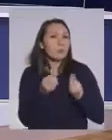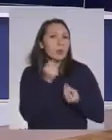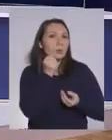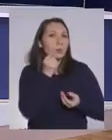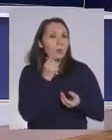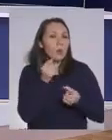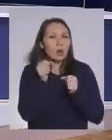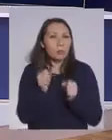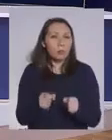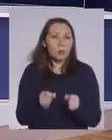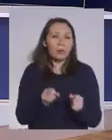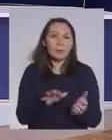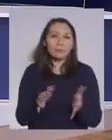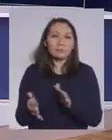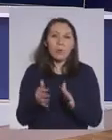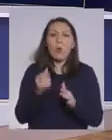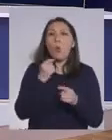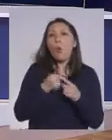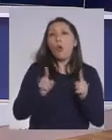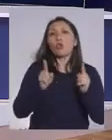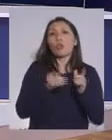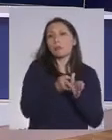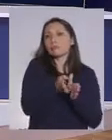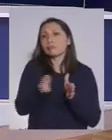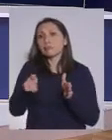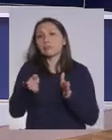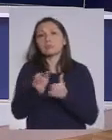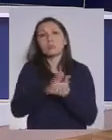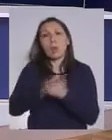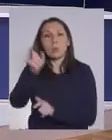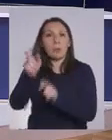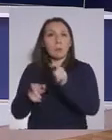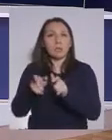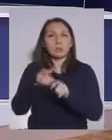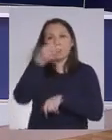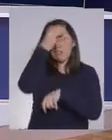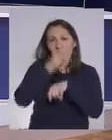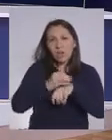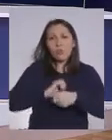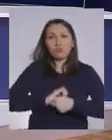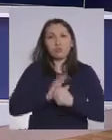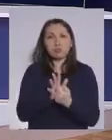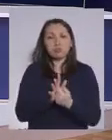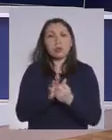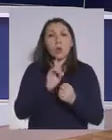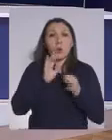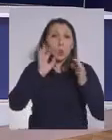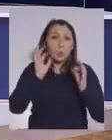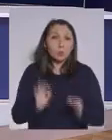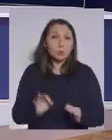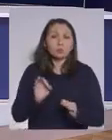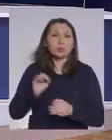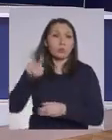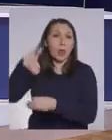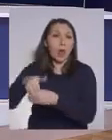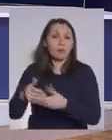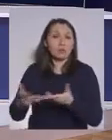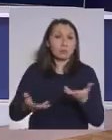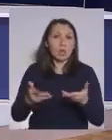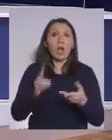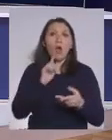podrían ser al menos las alternativas en esos casos de personas infectadas con kobe 19 también lo decía usted estos